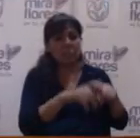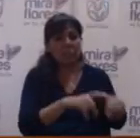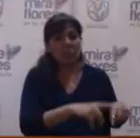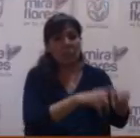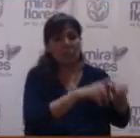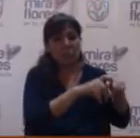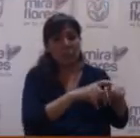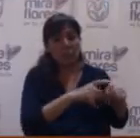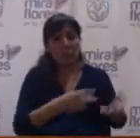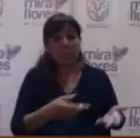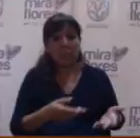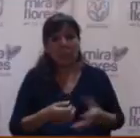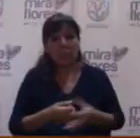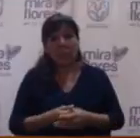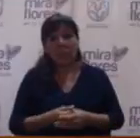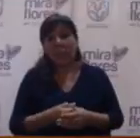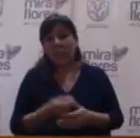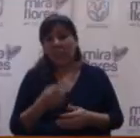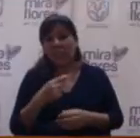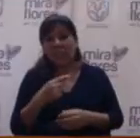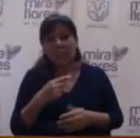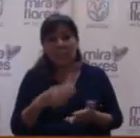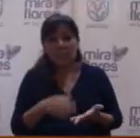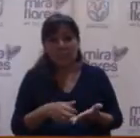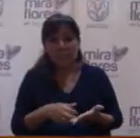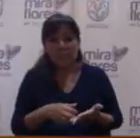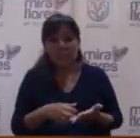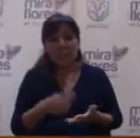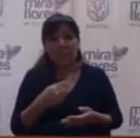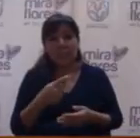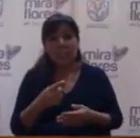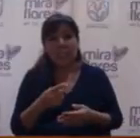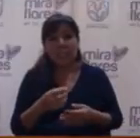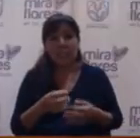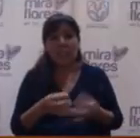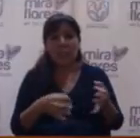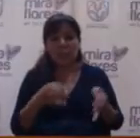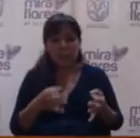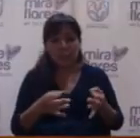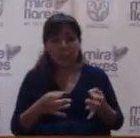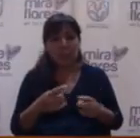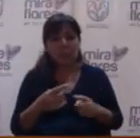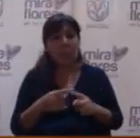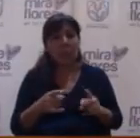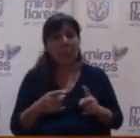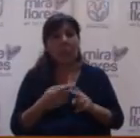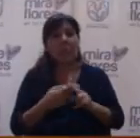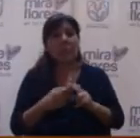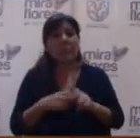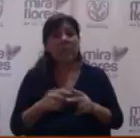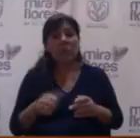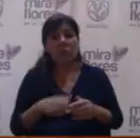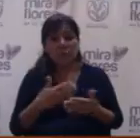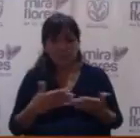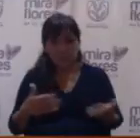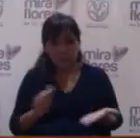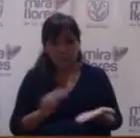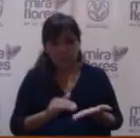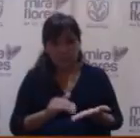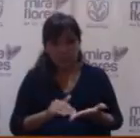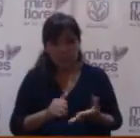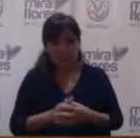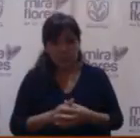corresponden por el abierto desacato. Hay acciones también penales abiertas, pero vamos a iniciar otras acciones más.